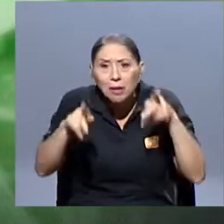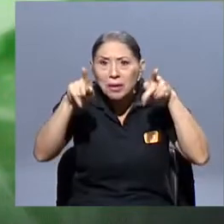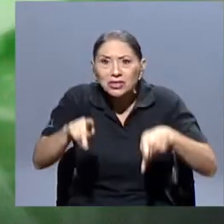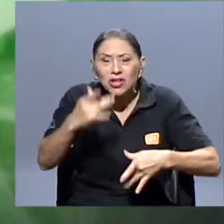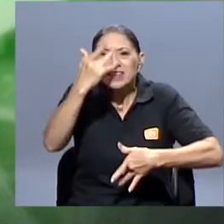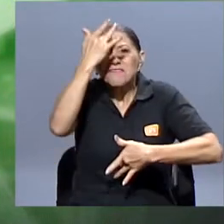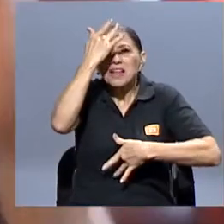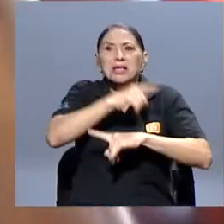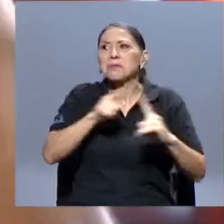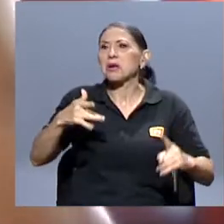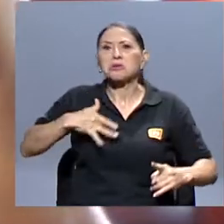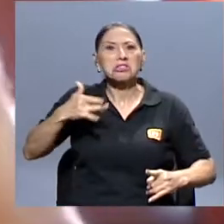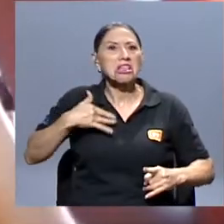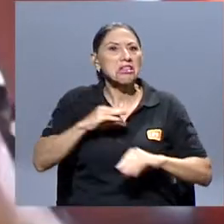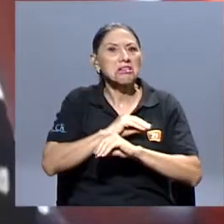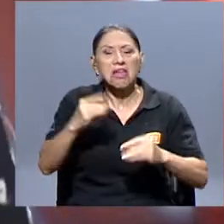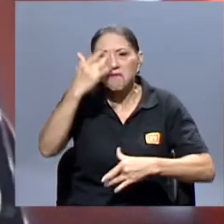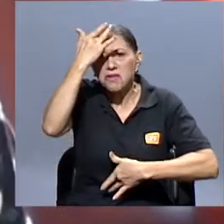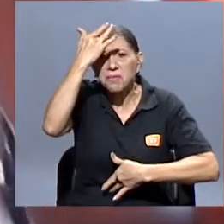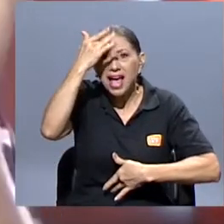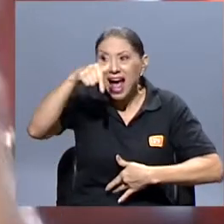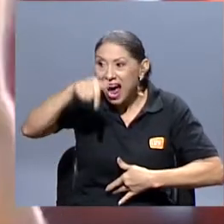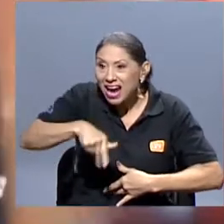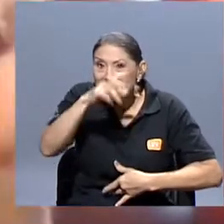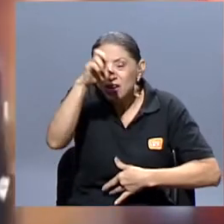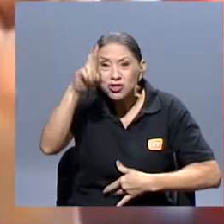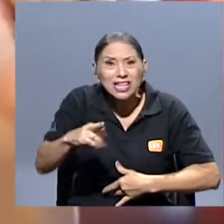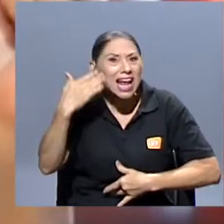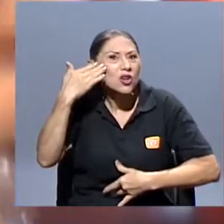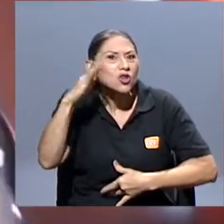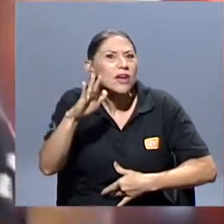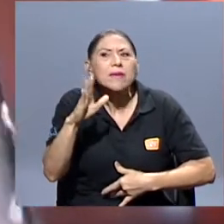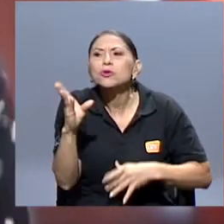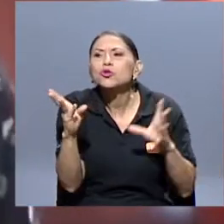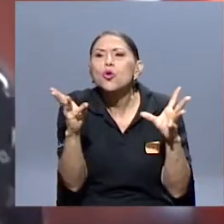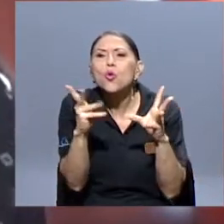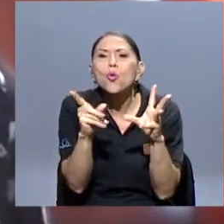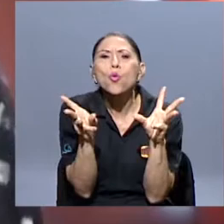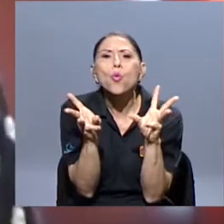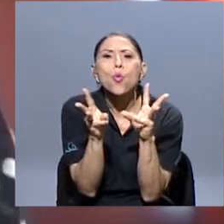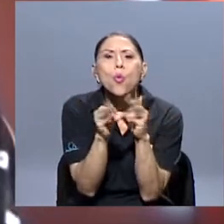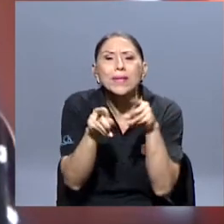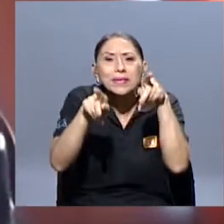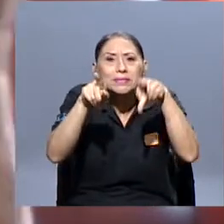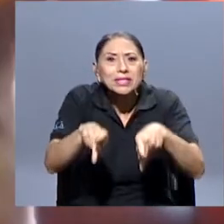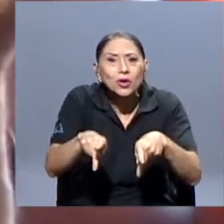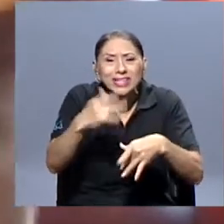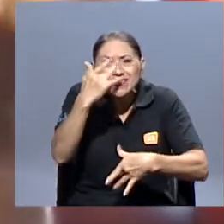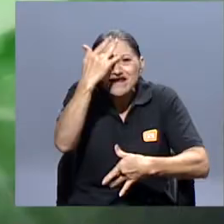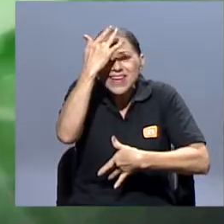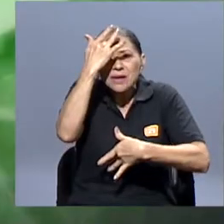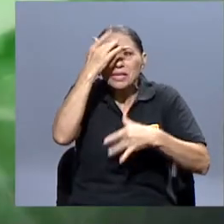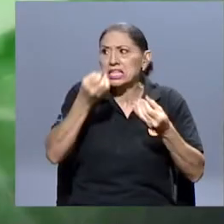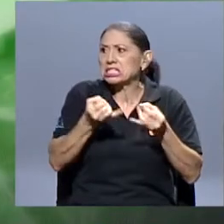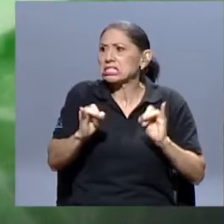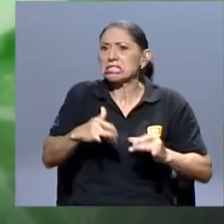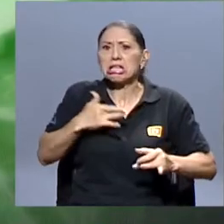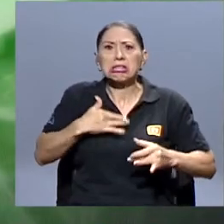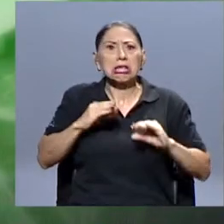en Costa Rica tenemos 0 datos de asintomáticos. No sabemos cuántos asintomáticos existen. No están aislados.